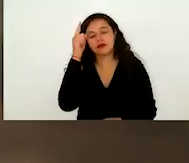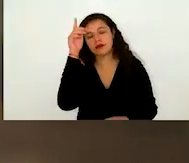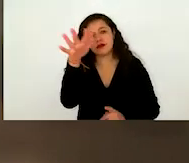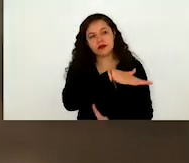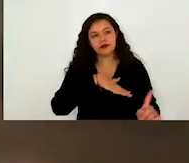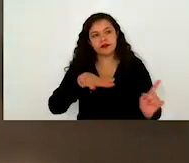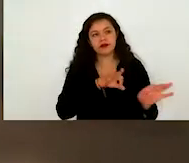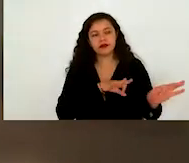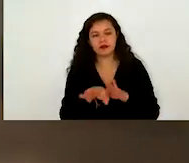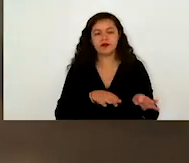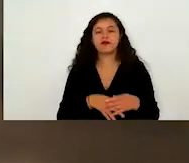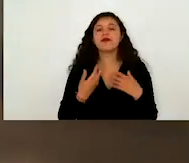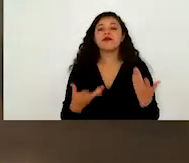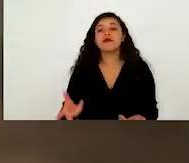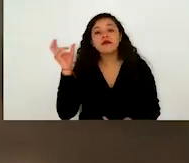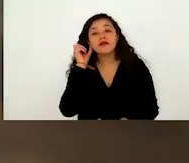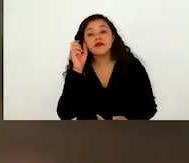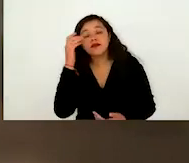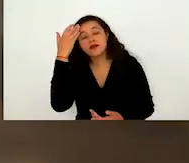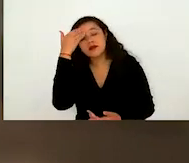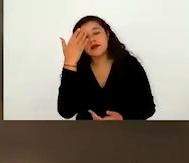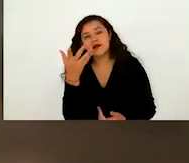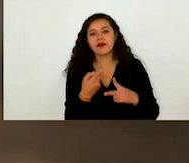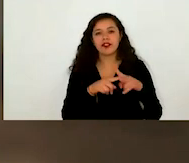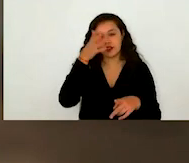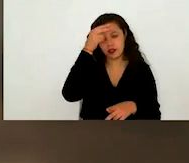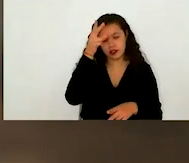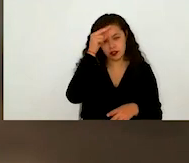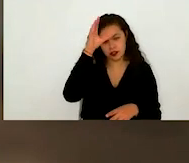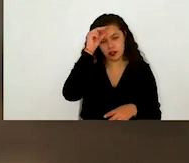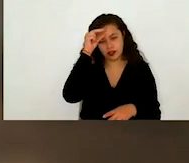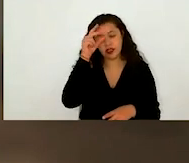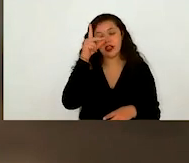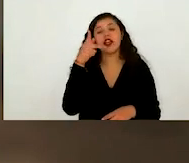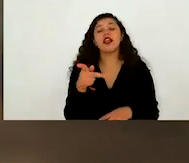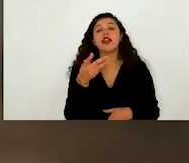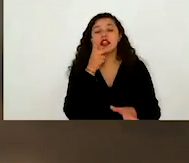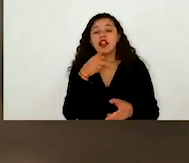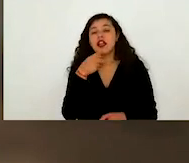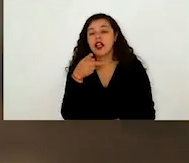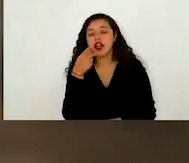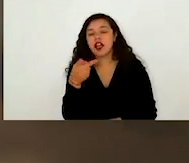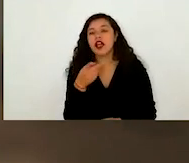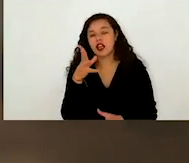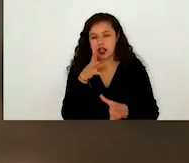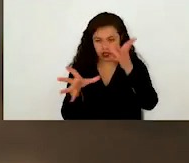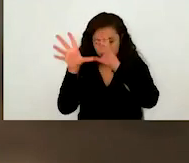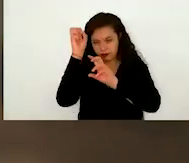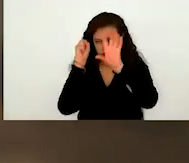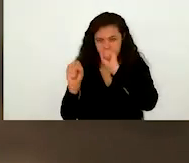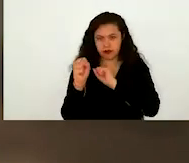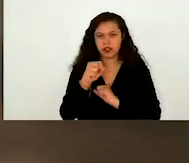del escuchar procede la sabiduría y del hablar el arrepentimiento el aprendiz miento perdón proverbio